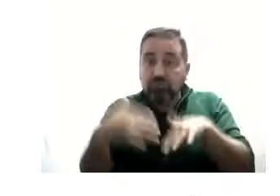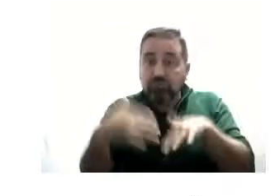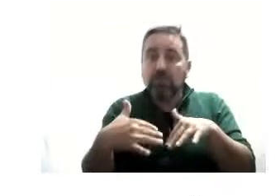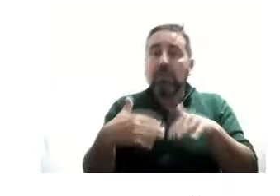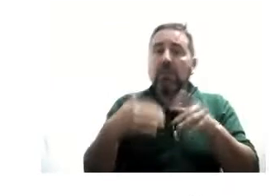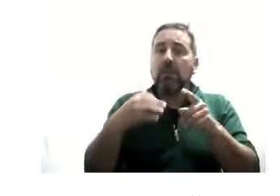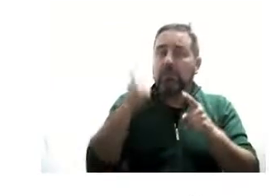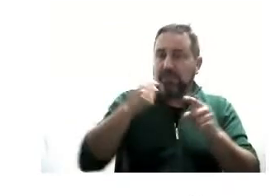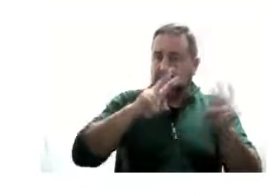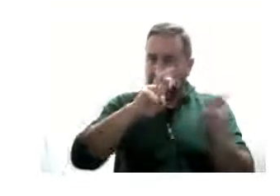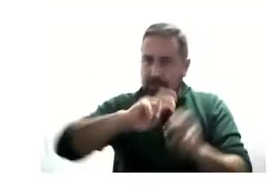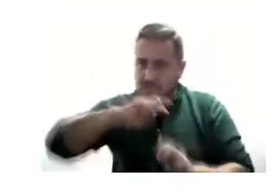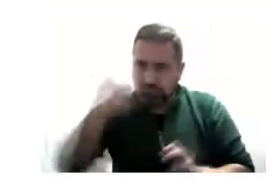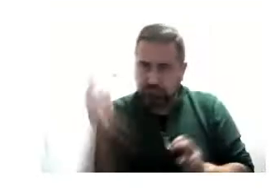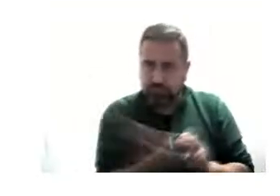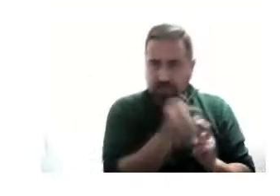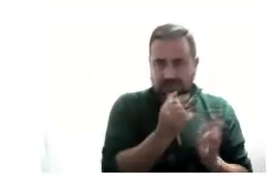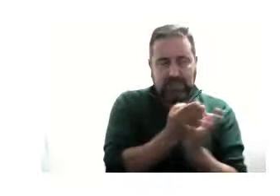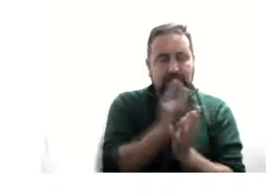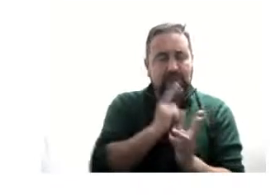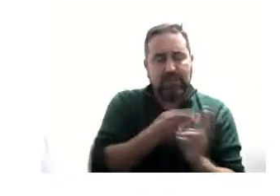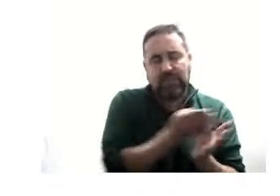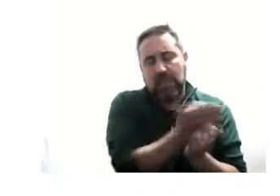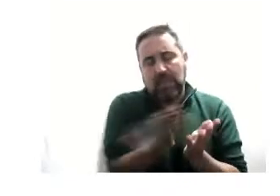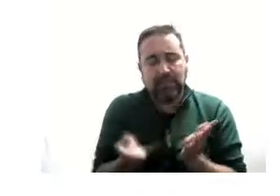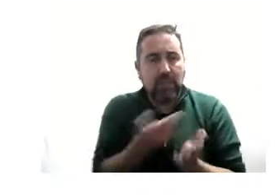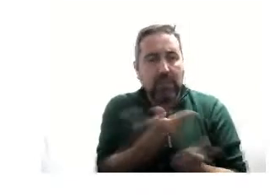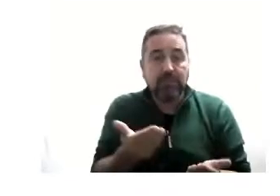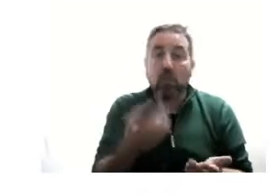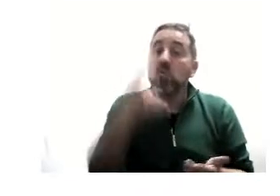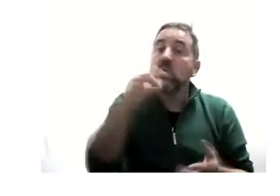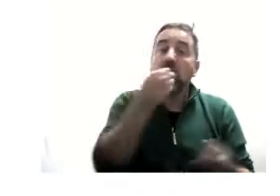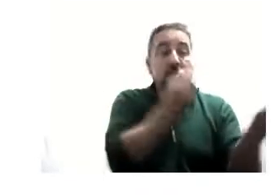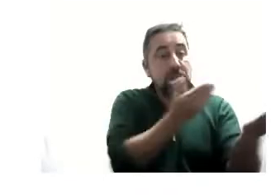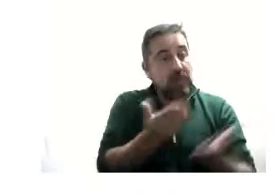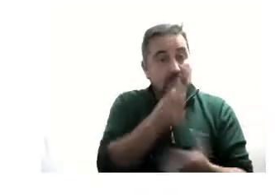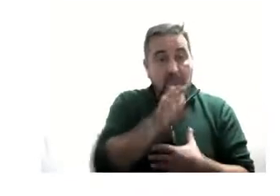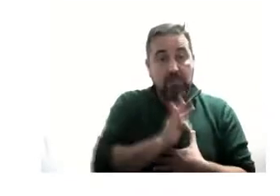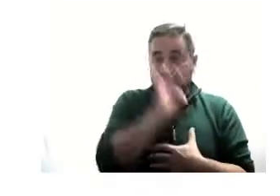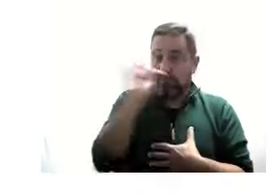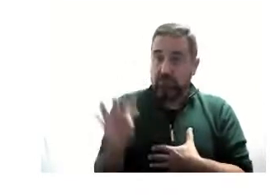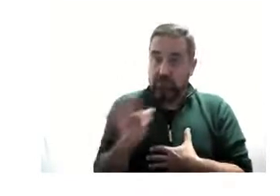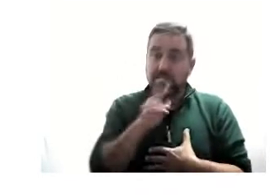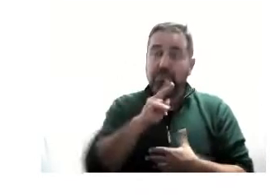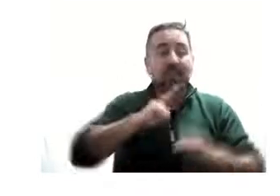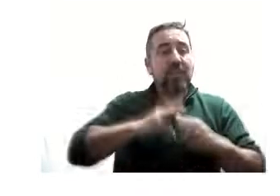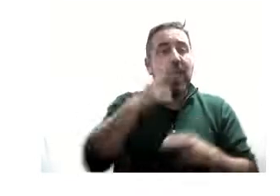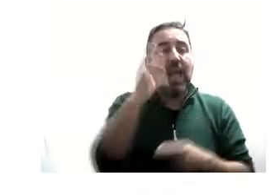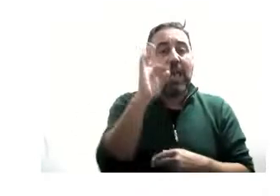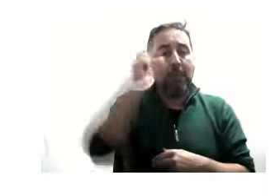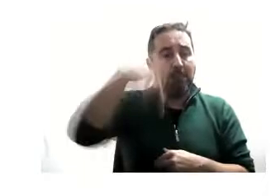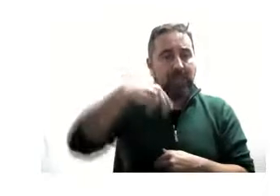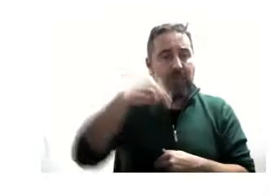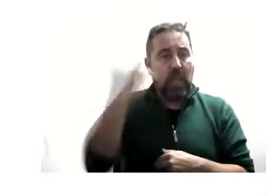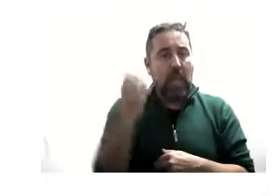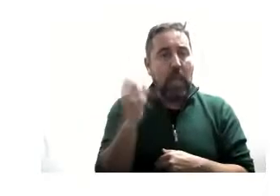abordarán otras temáticas más transversales. Simplemente, pues nada, daros la bienvenida y paso la palabra a Carmen Jóvenes, que es la